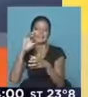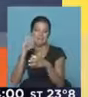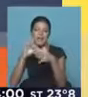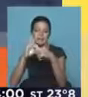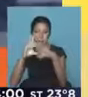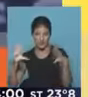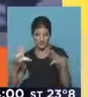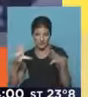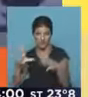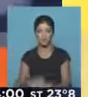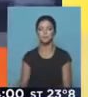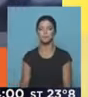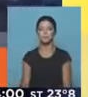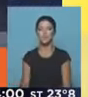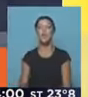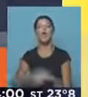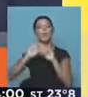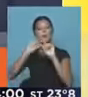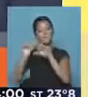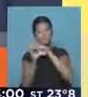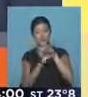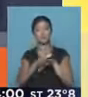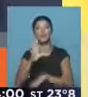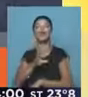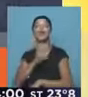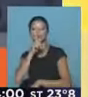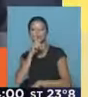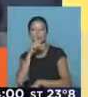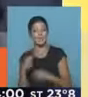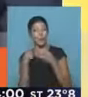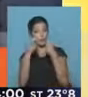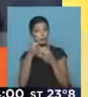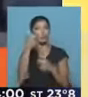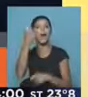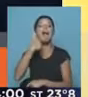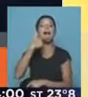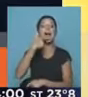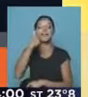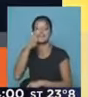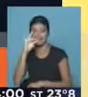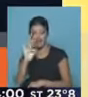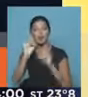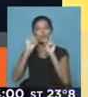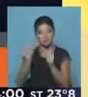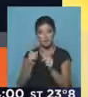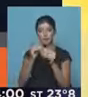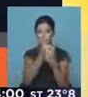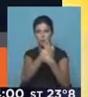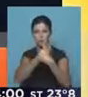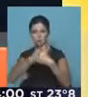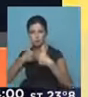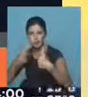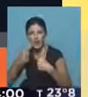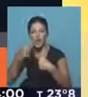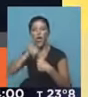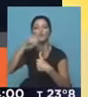kurdas. Por su parte, Rusia y las fuerzas leales al presidente Bashar al-Assad también tomaron posiciones en los alrededores de